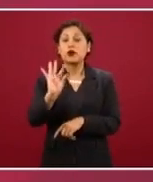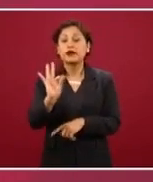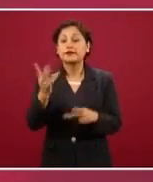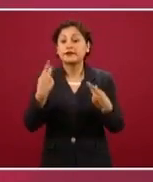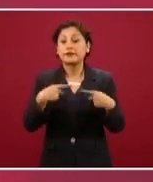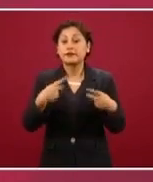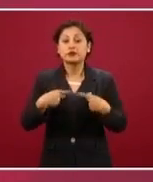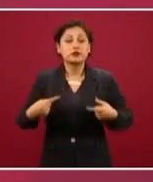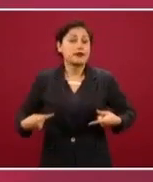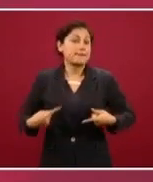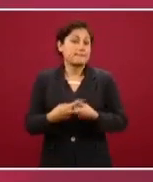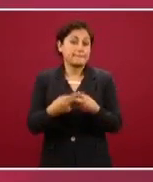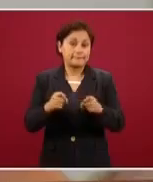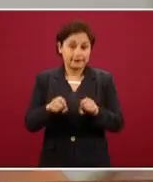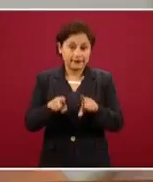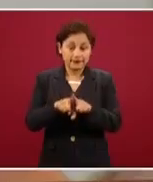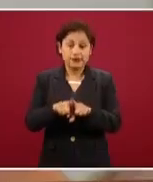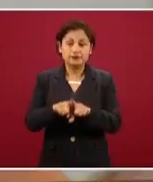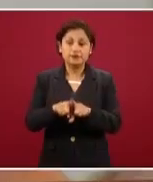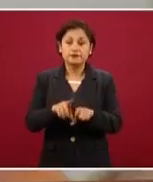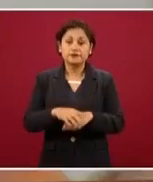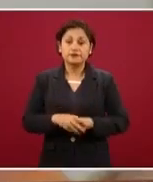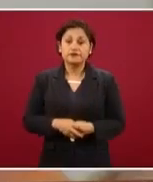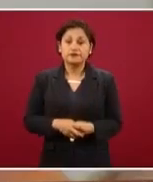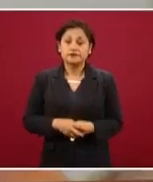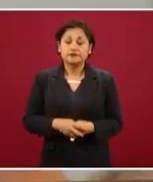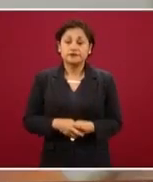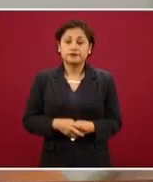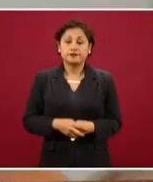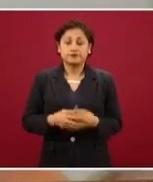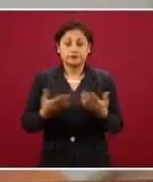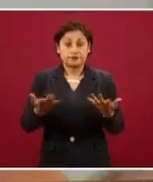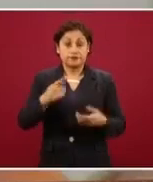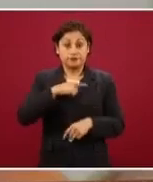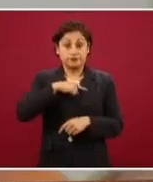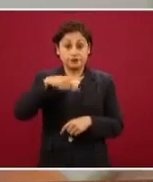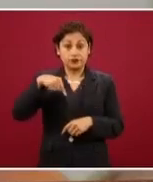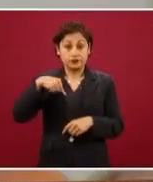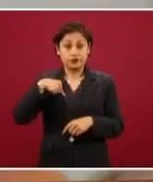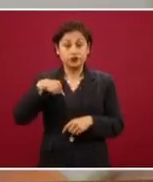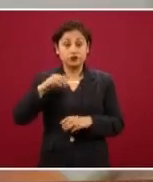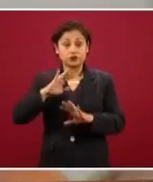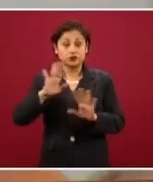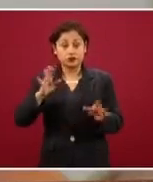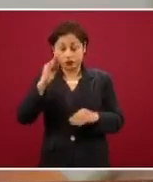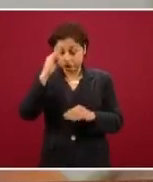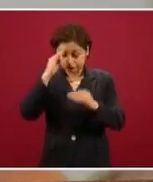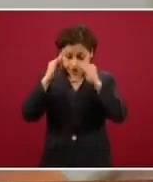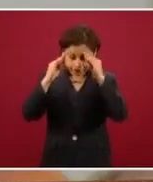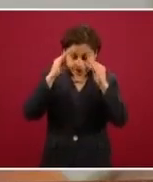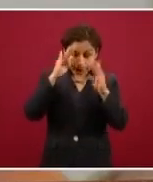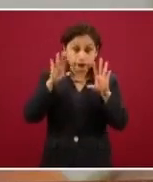por lo mismo. Entonces, estamos buscando que esto